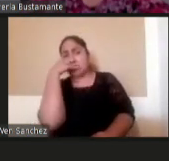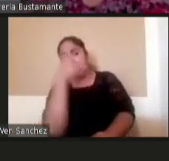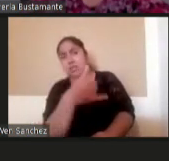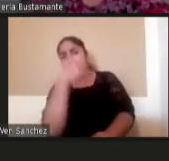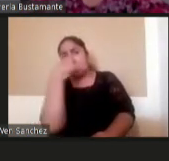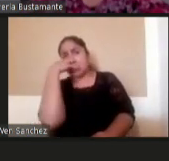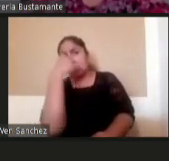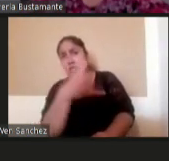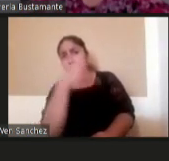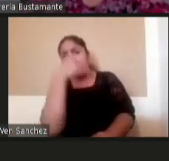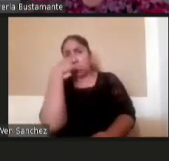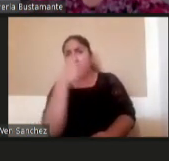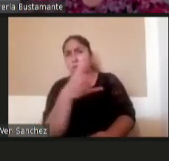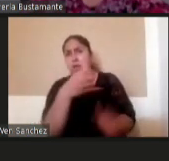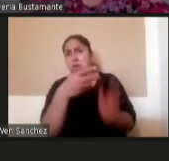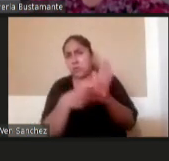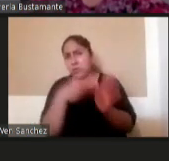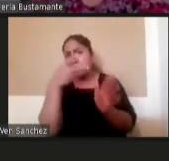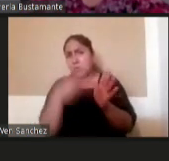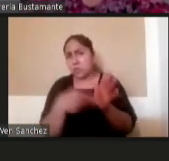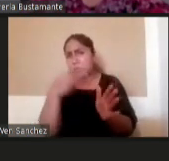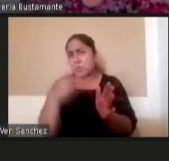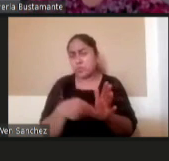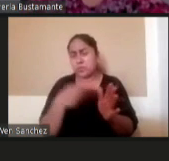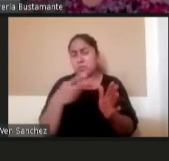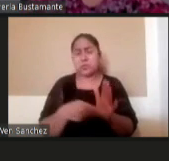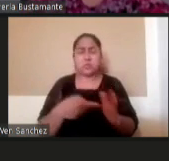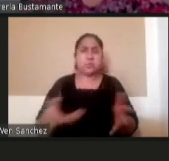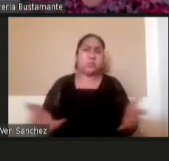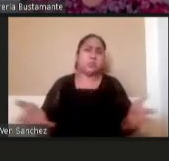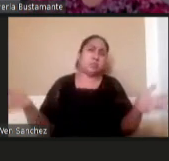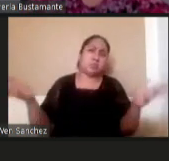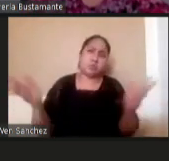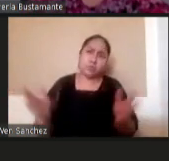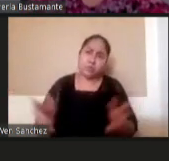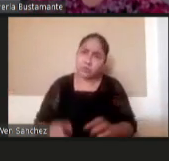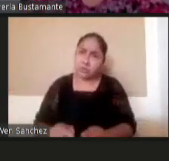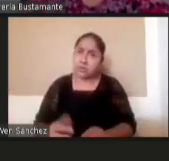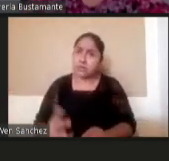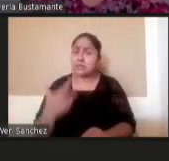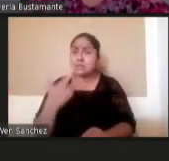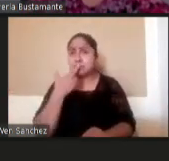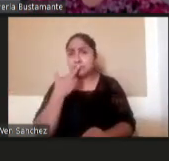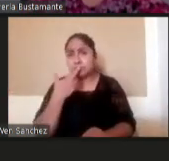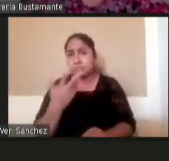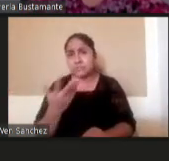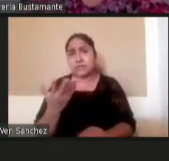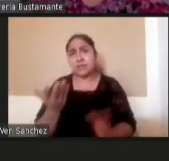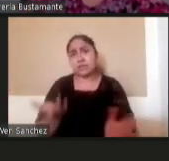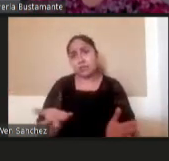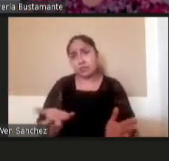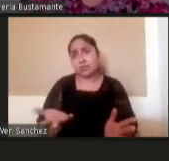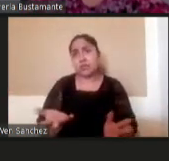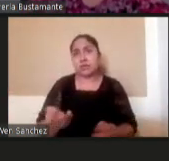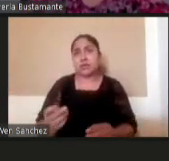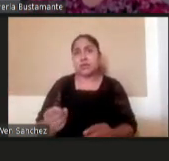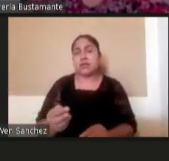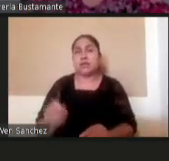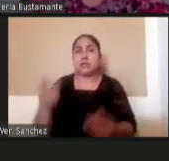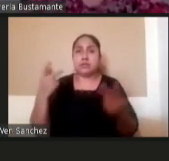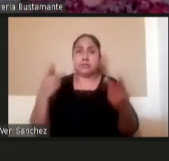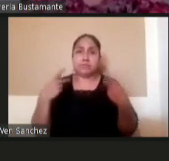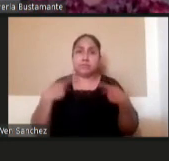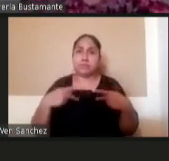que ya es importante que demostremos a los ciudadanos la utilidad de los regidores. Muchas